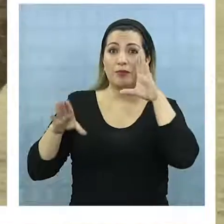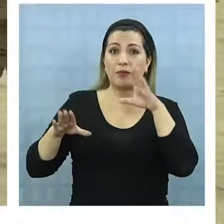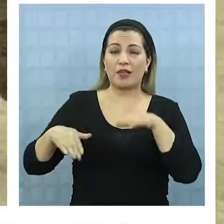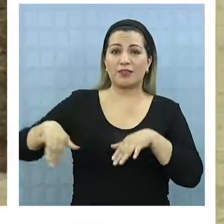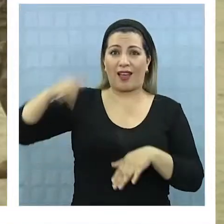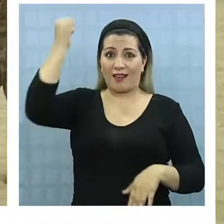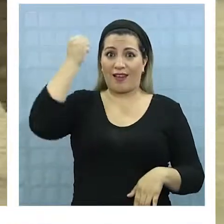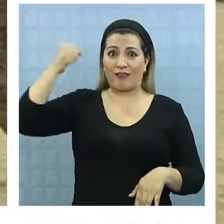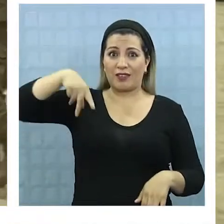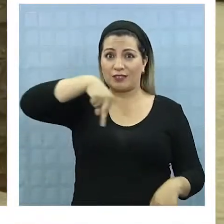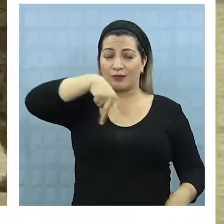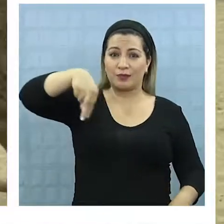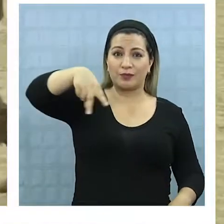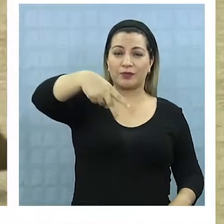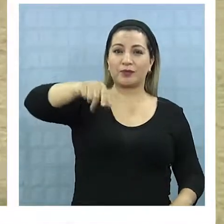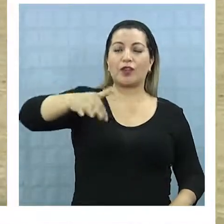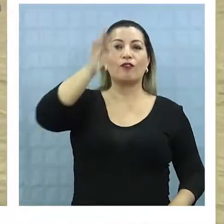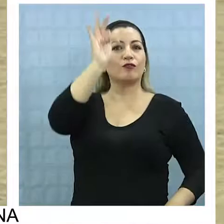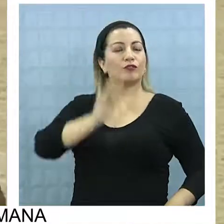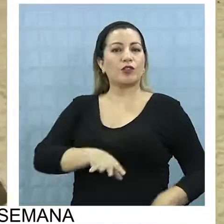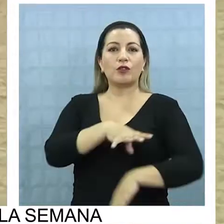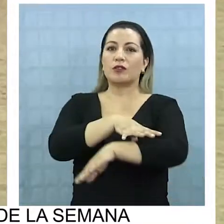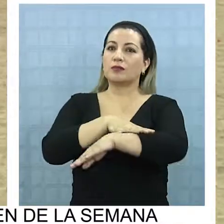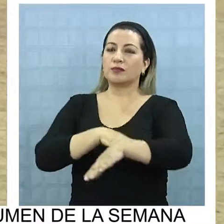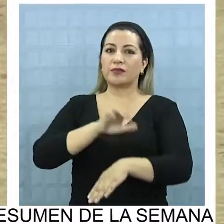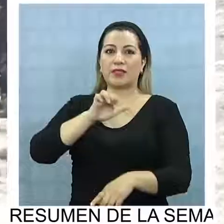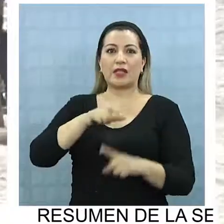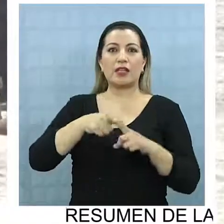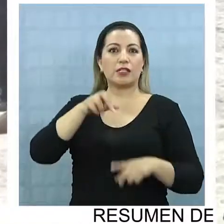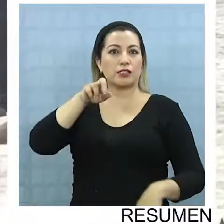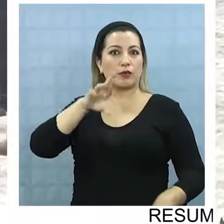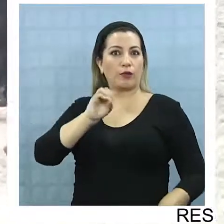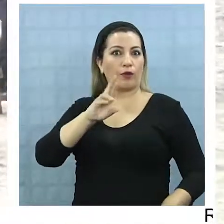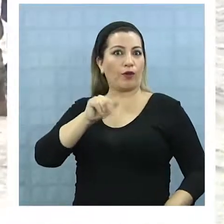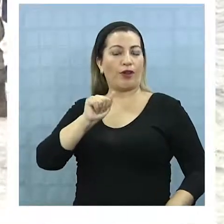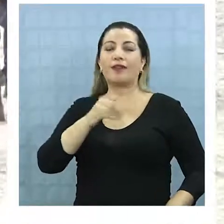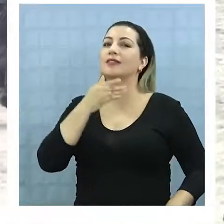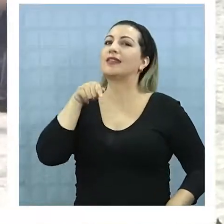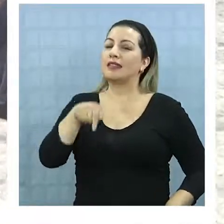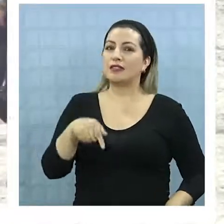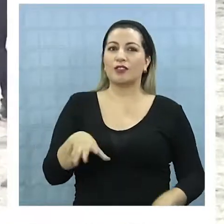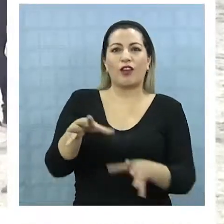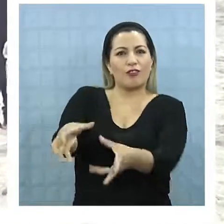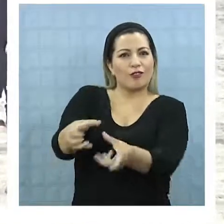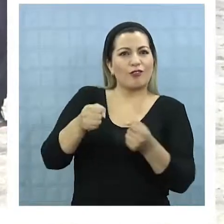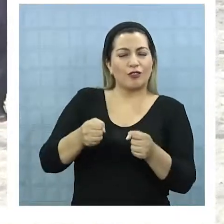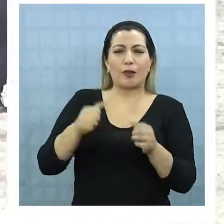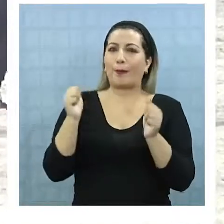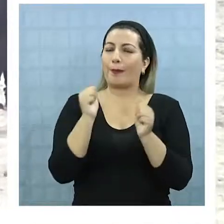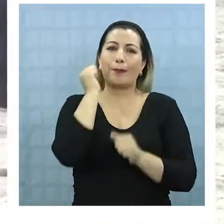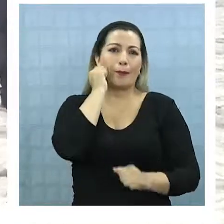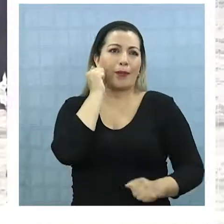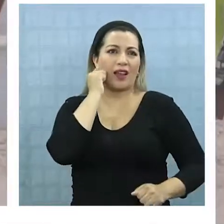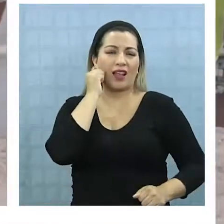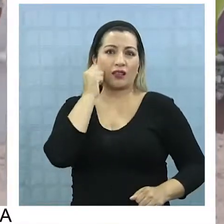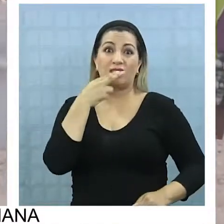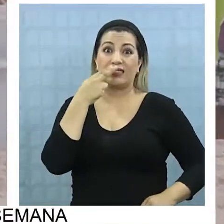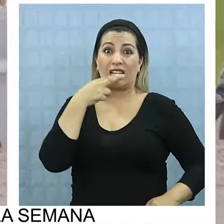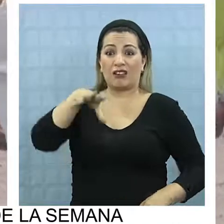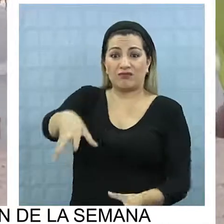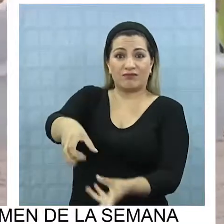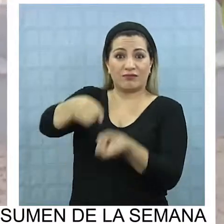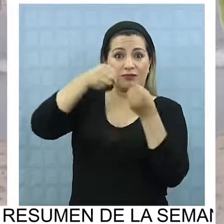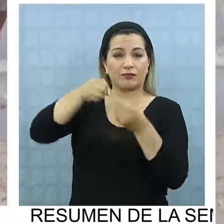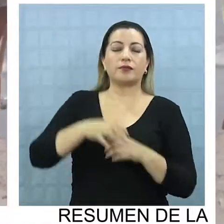jornada de limpieza por todo Cabancha, funcionarios de la Armada Explora Conicid y de Agrupaciones Ambientalistas recogieron plásticos